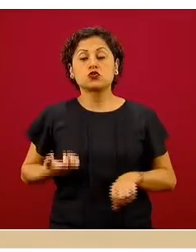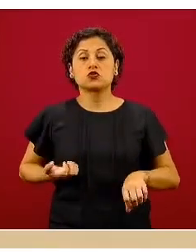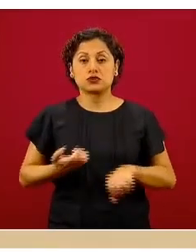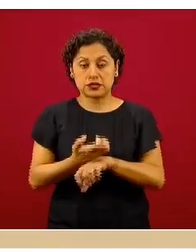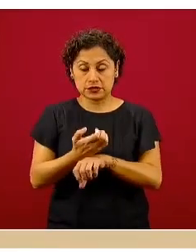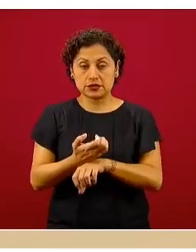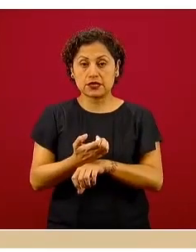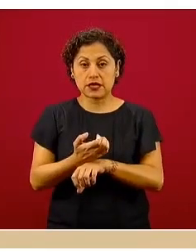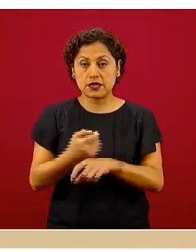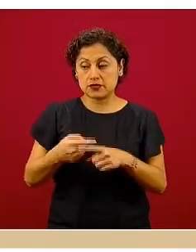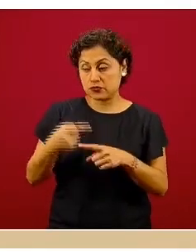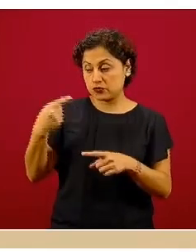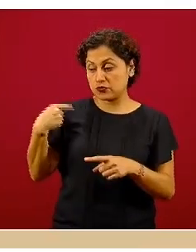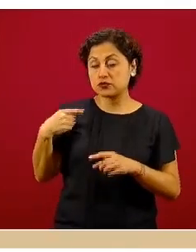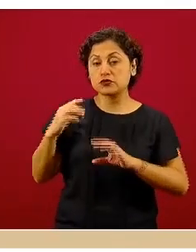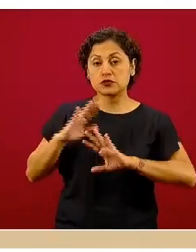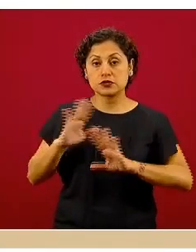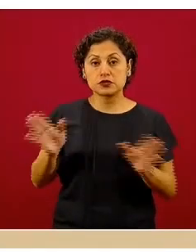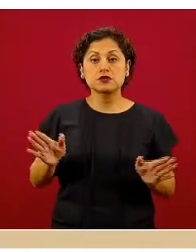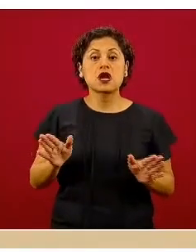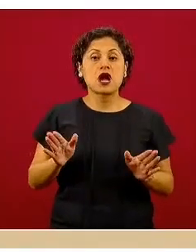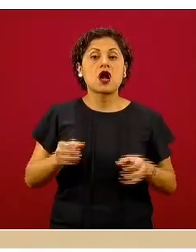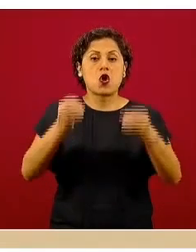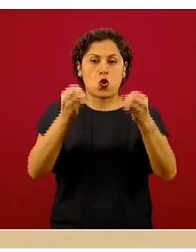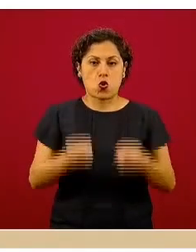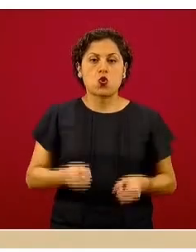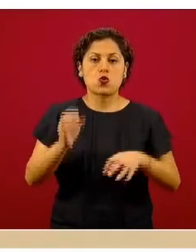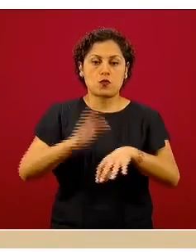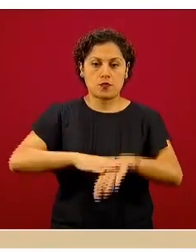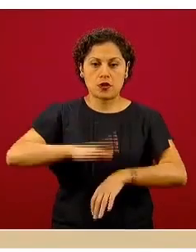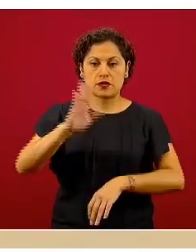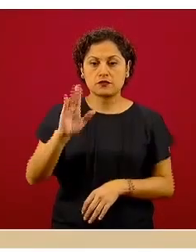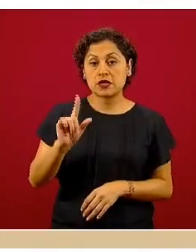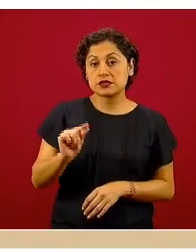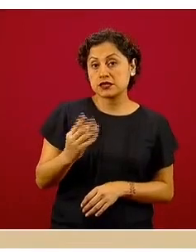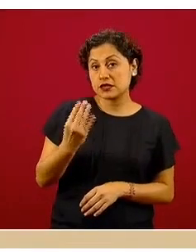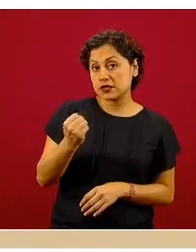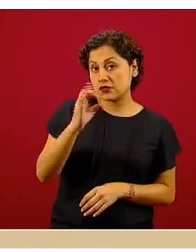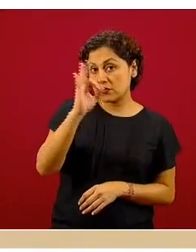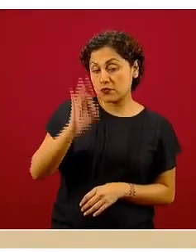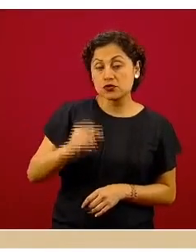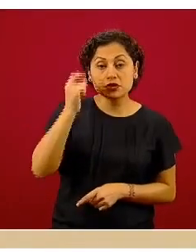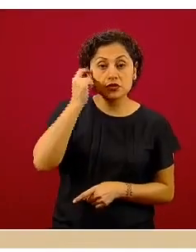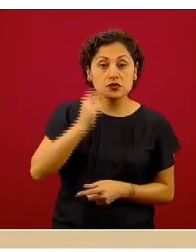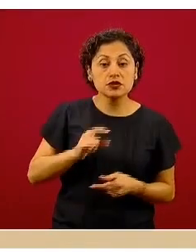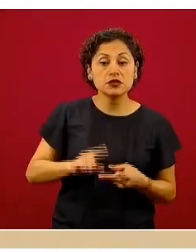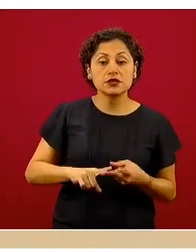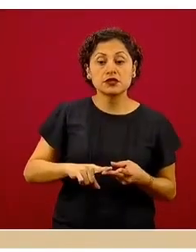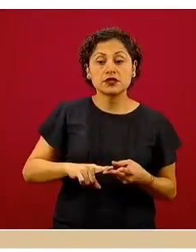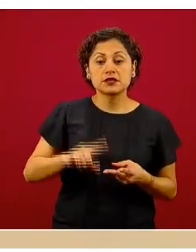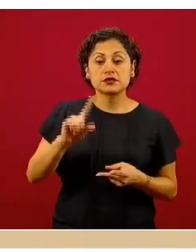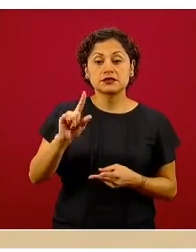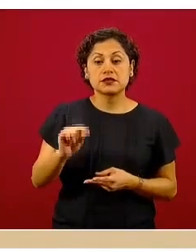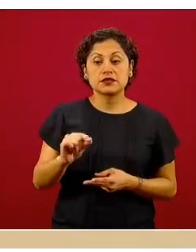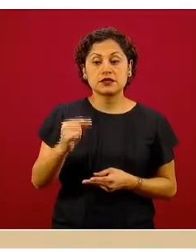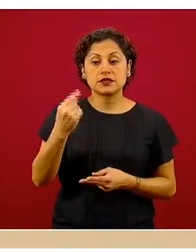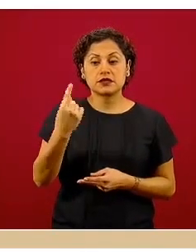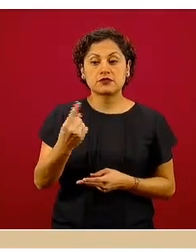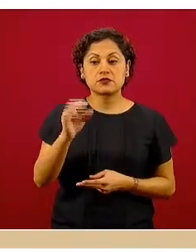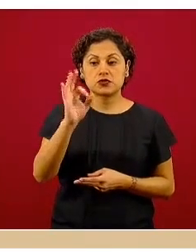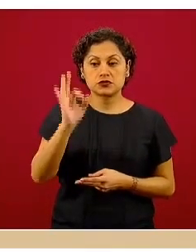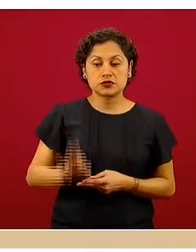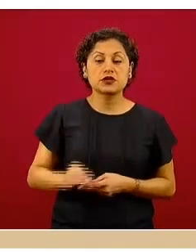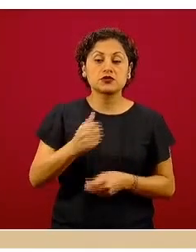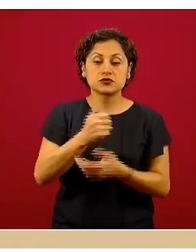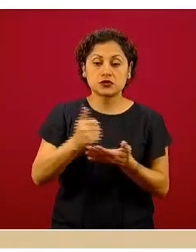en los últimos días, que sí tienen mayor carga, 79% Guerrero, 71% la Ciudad de México,